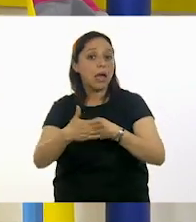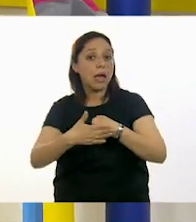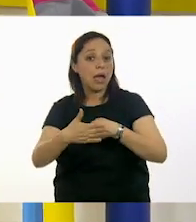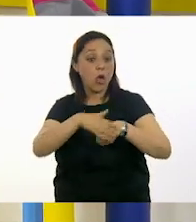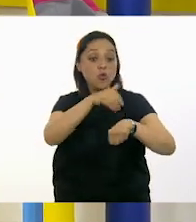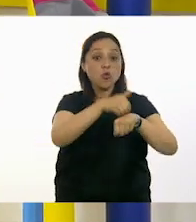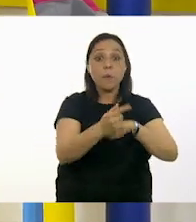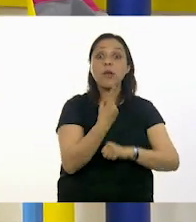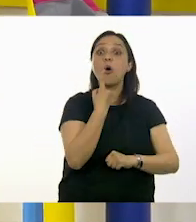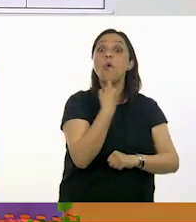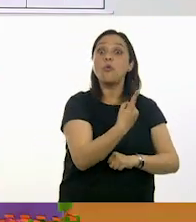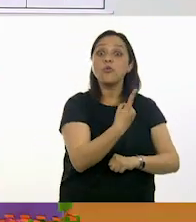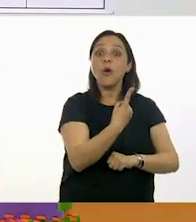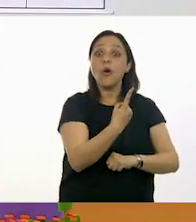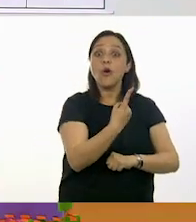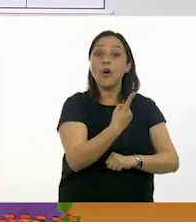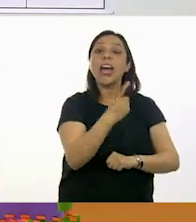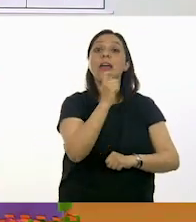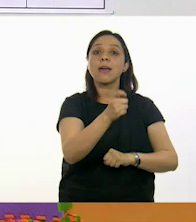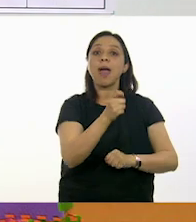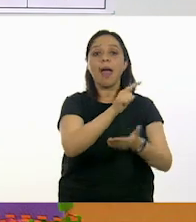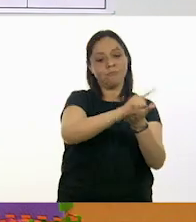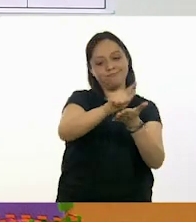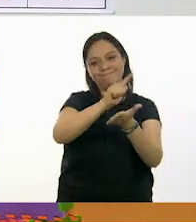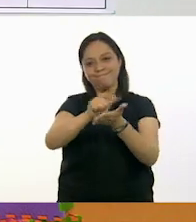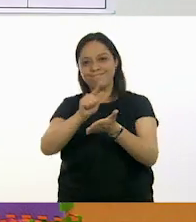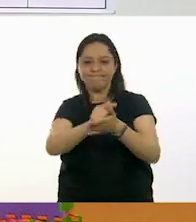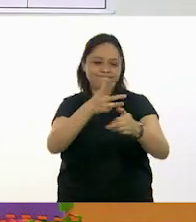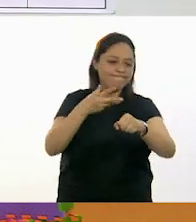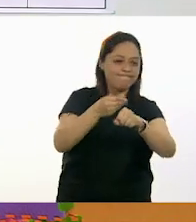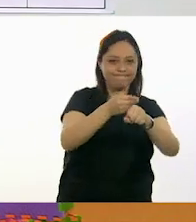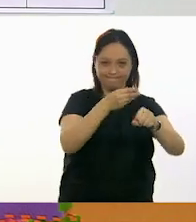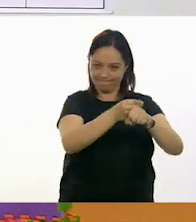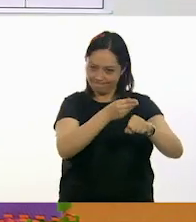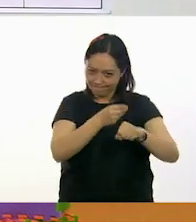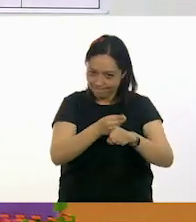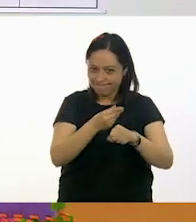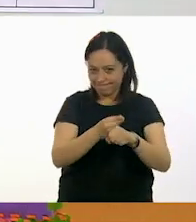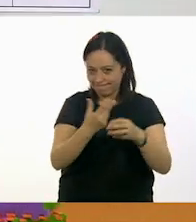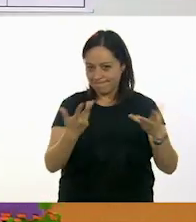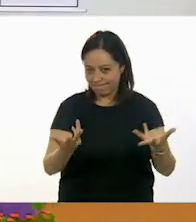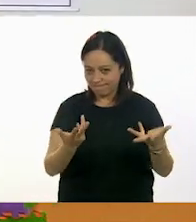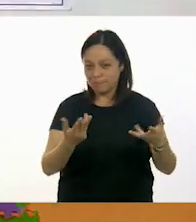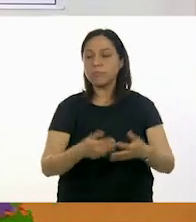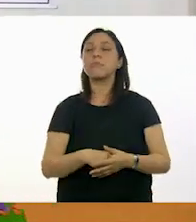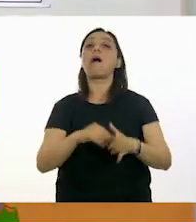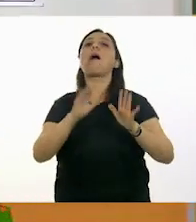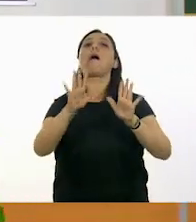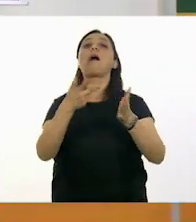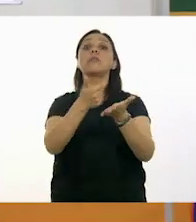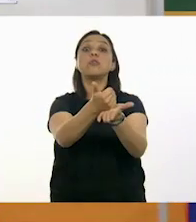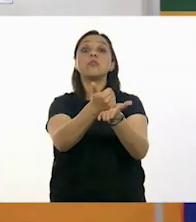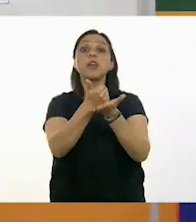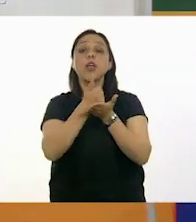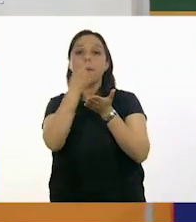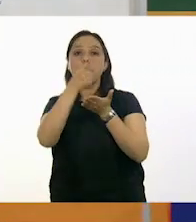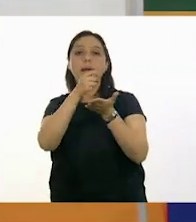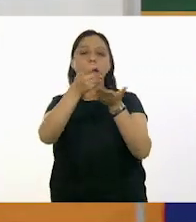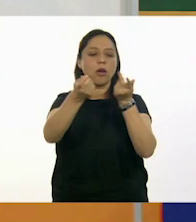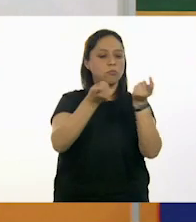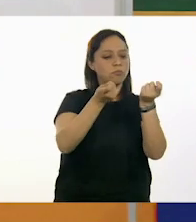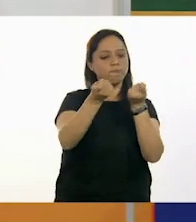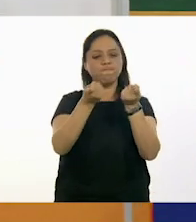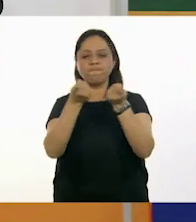en mantenimiento. Exacto. Y eso nos ayuda muchísimo a lo mejor tener mayor control para los del control de vuelo,